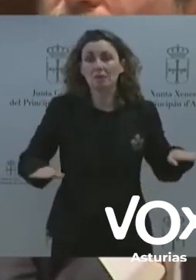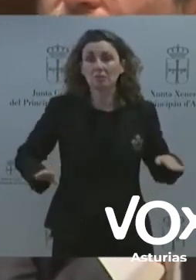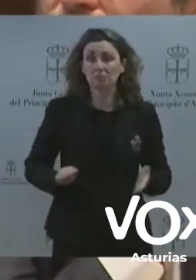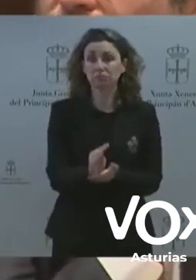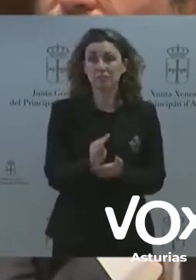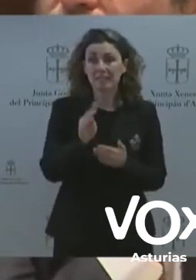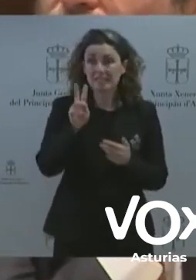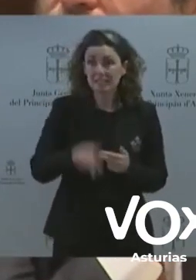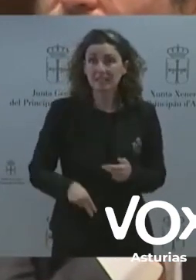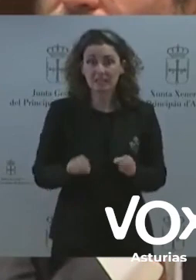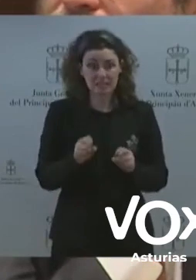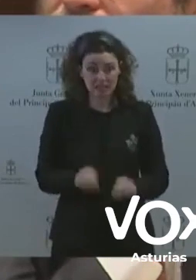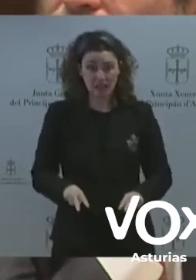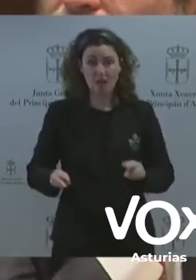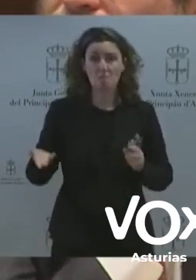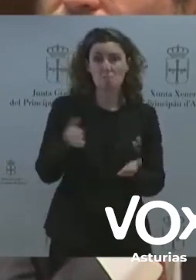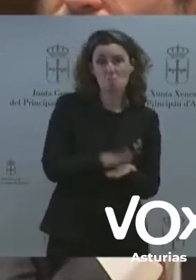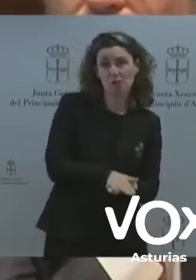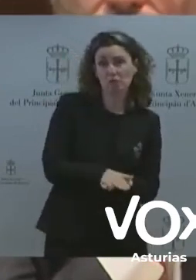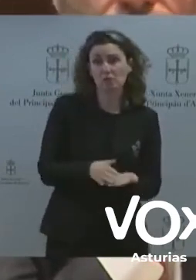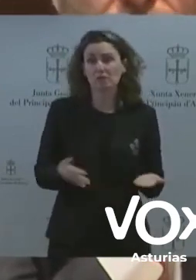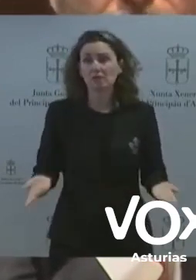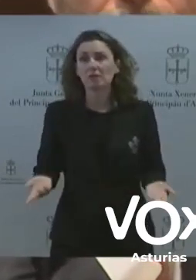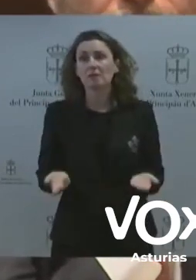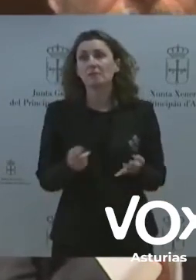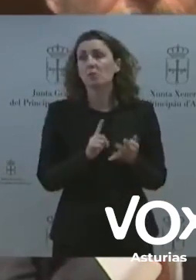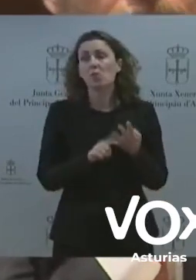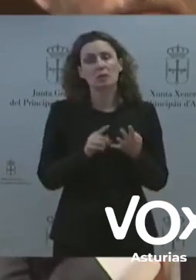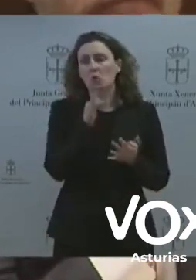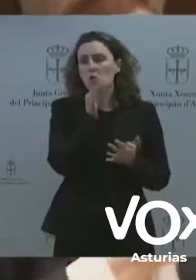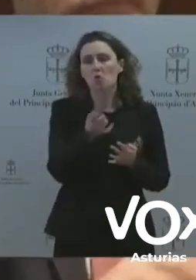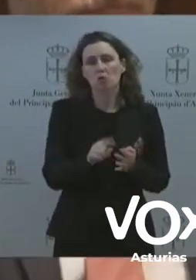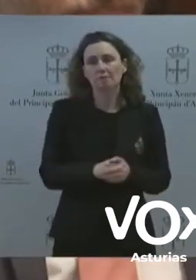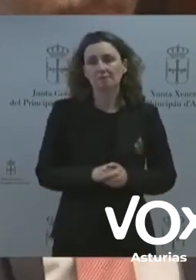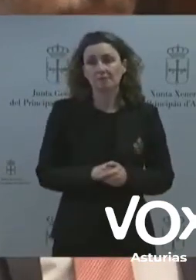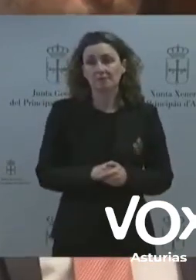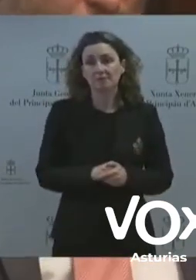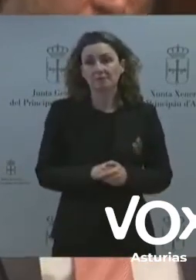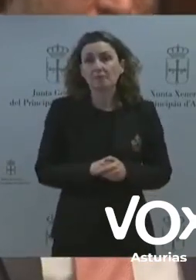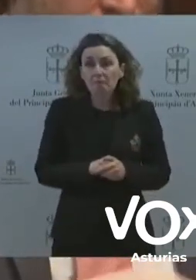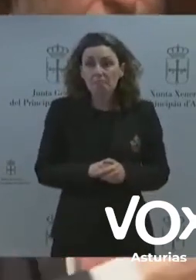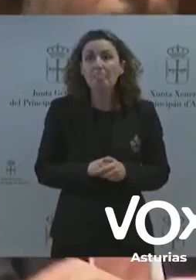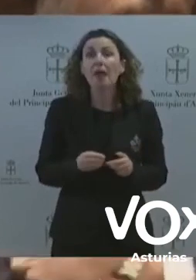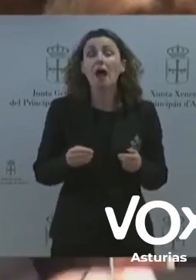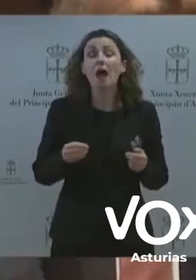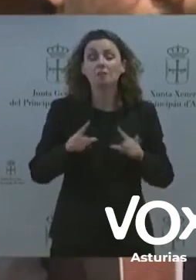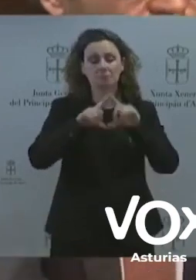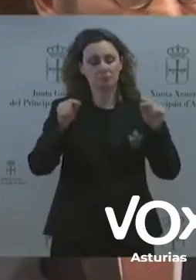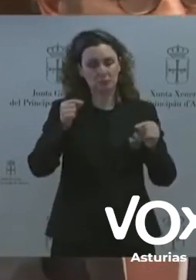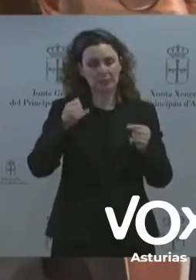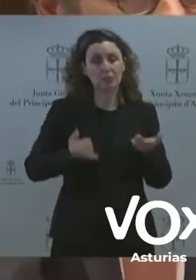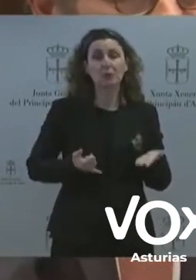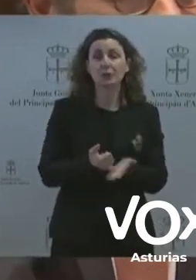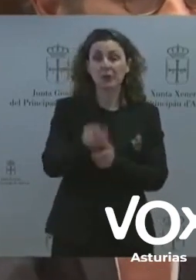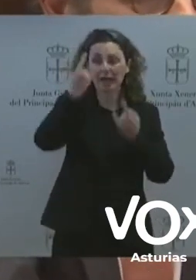la ayuda. Cuarta promesa incumplida: soluciones para la Asturias rural, la ganadería y la pesca, dijo usted. Bueno, pues ¿qué hizo? Ignorar